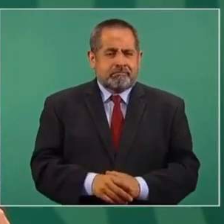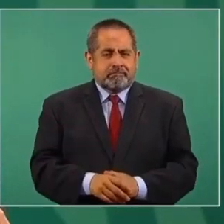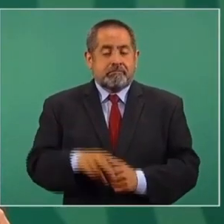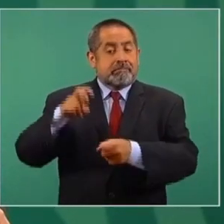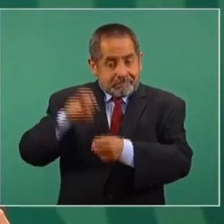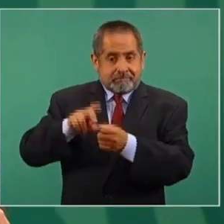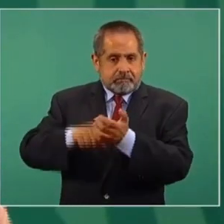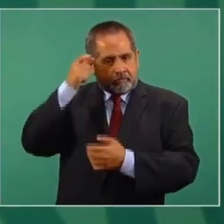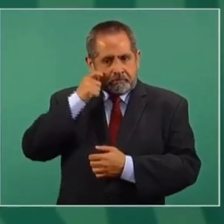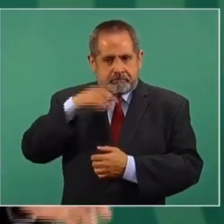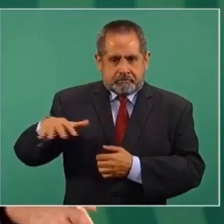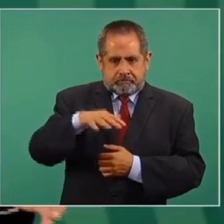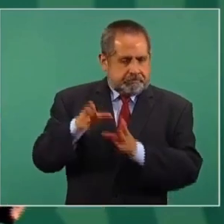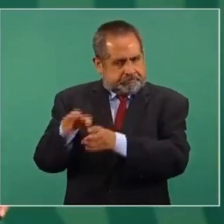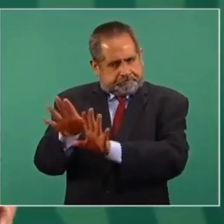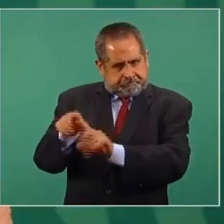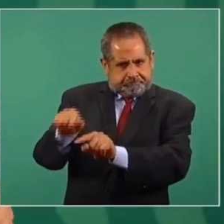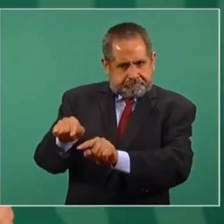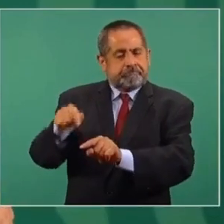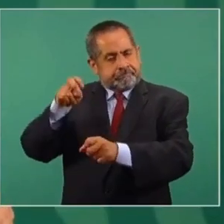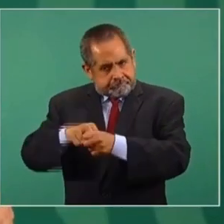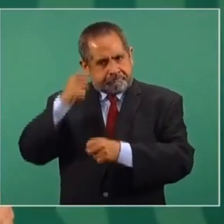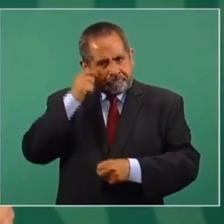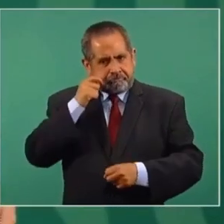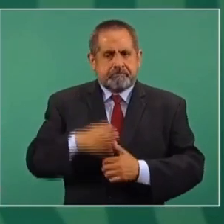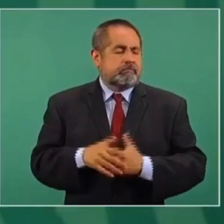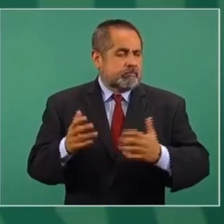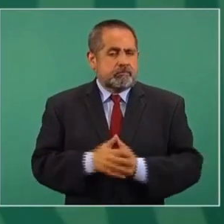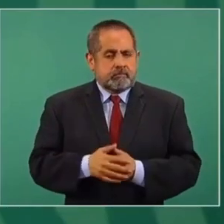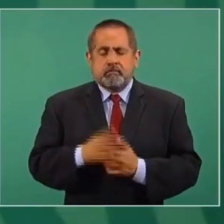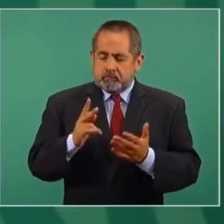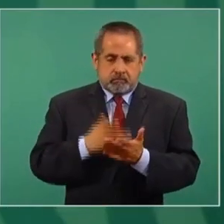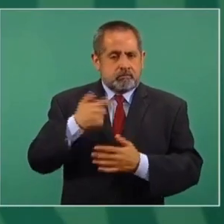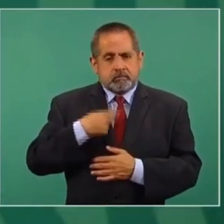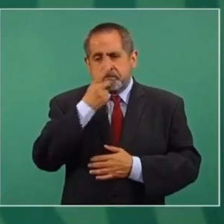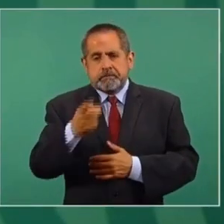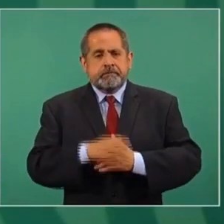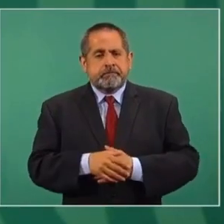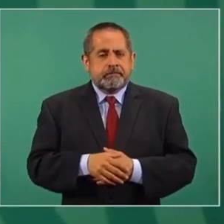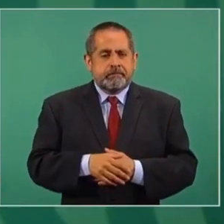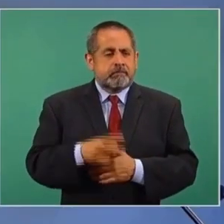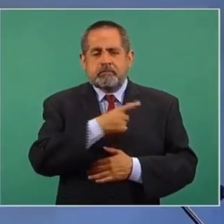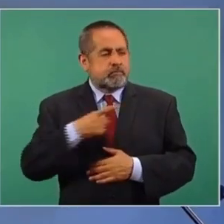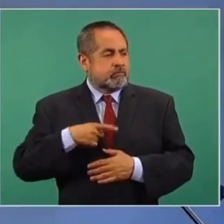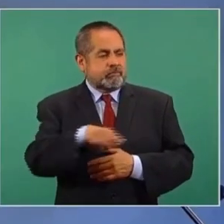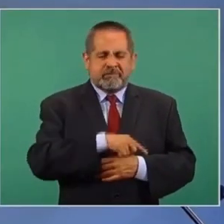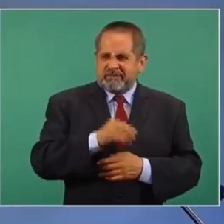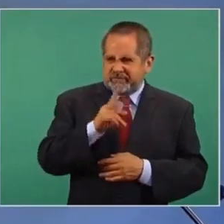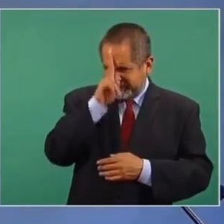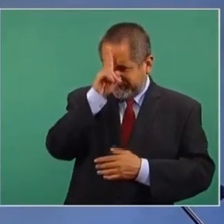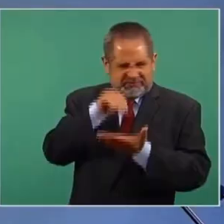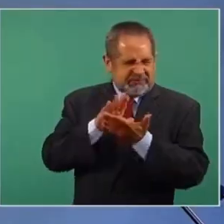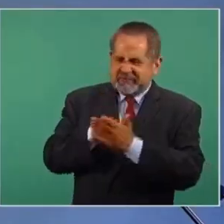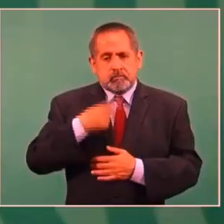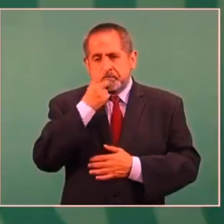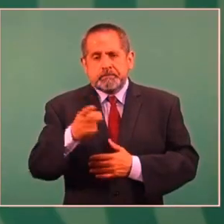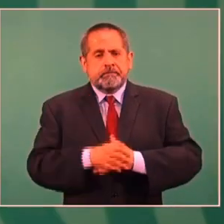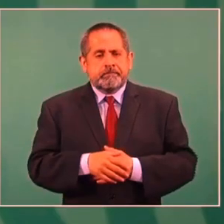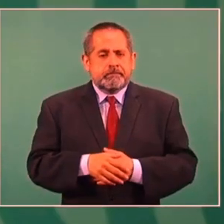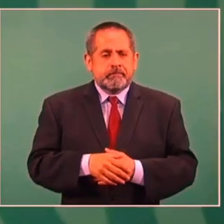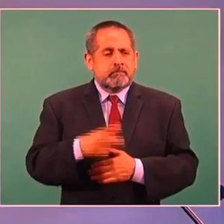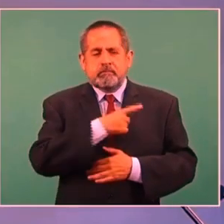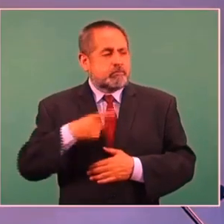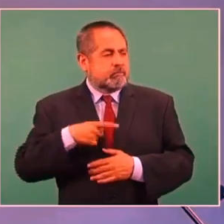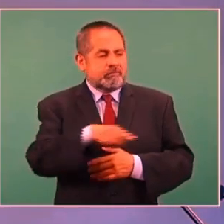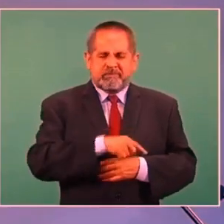de Guerrero, en este caso. Y sostengo que no deben de haber linchamientos por politiquería, que no deben de